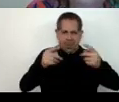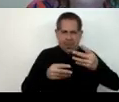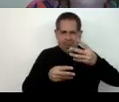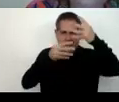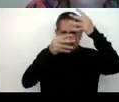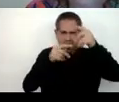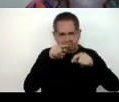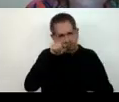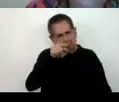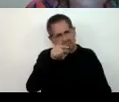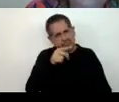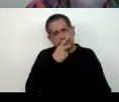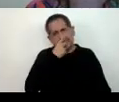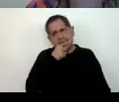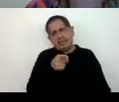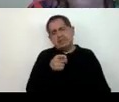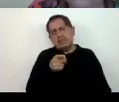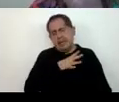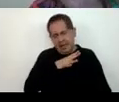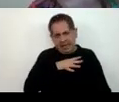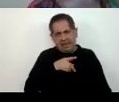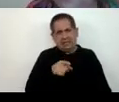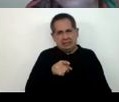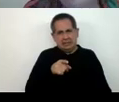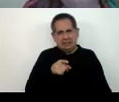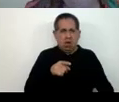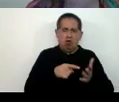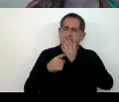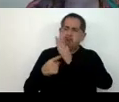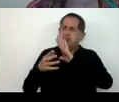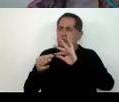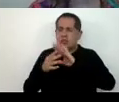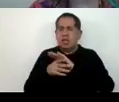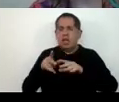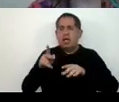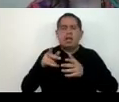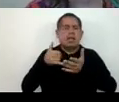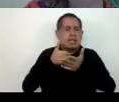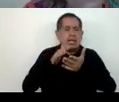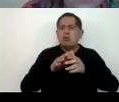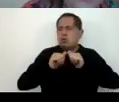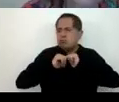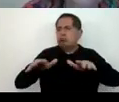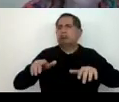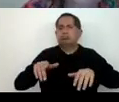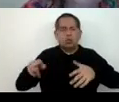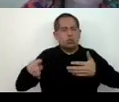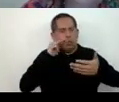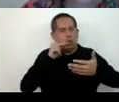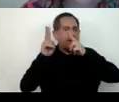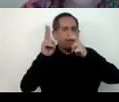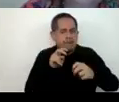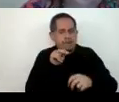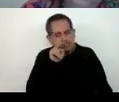GEISAT donde muestra una serie de publicaciones que ustedes pueden acceder a ellos